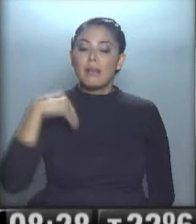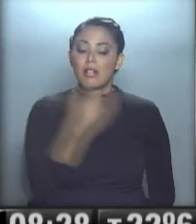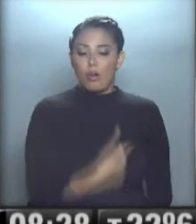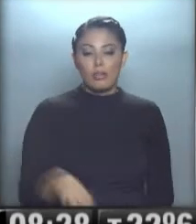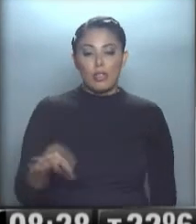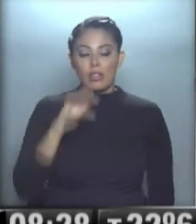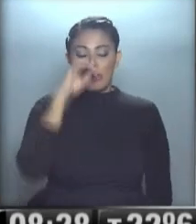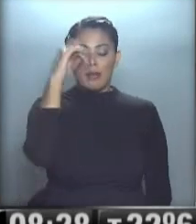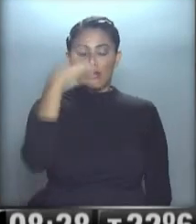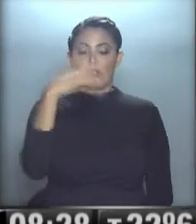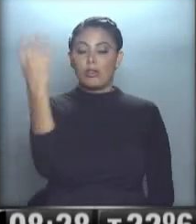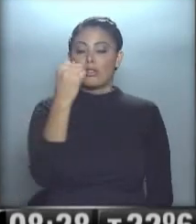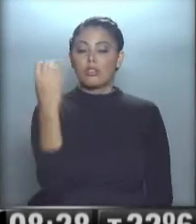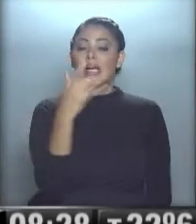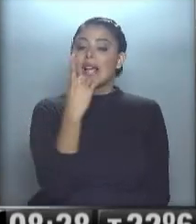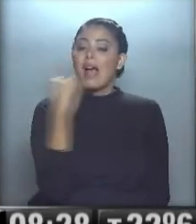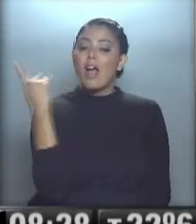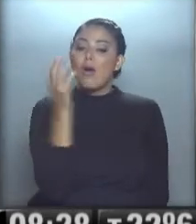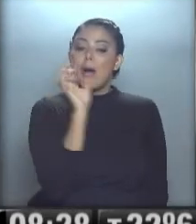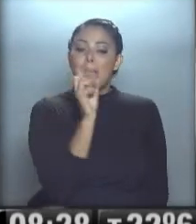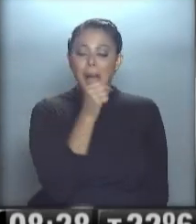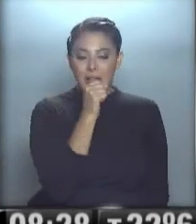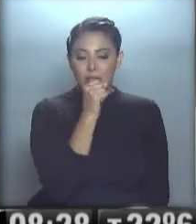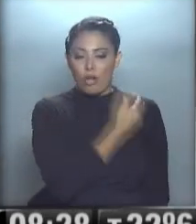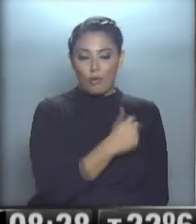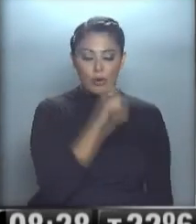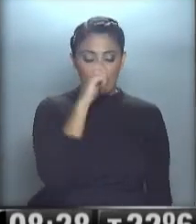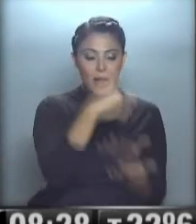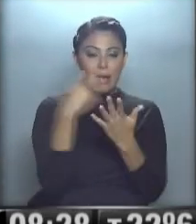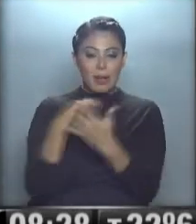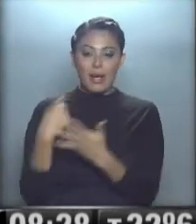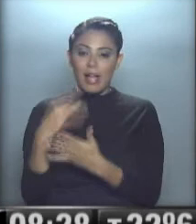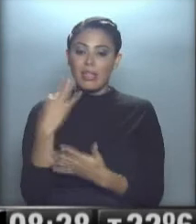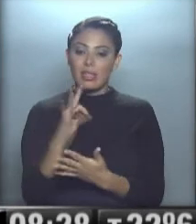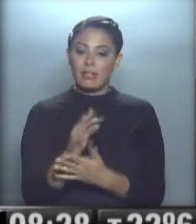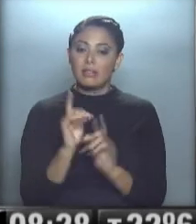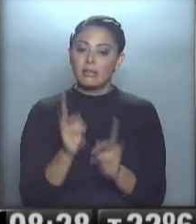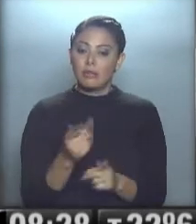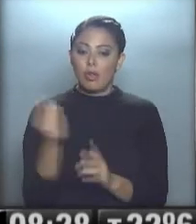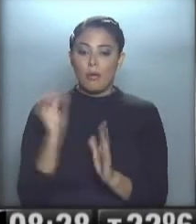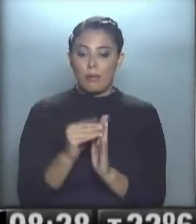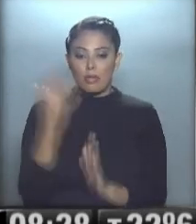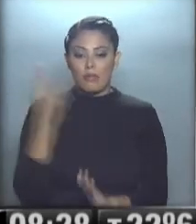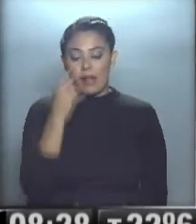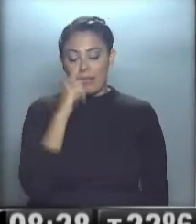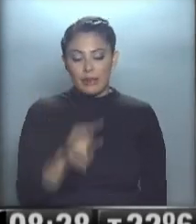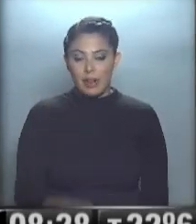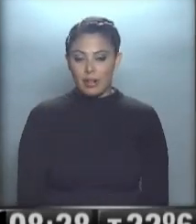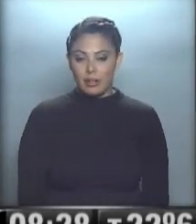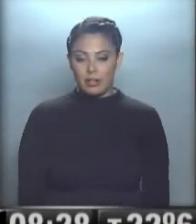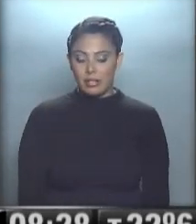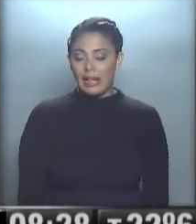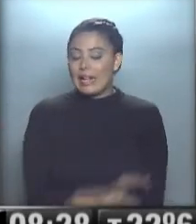rinda, es decir, que cada peso que invierte el Estado en definitiva sea compatible con un precio justo y razonable, que